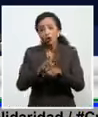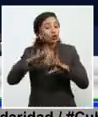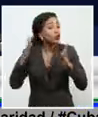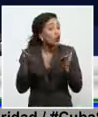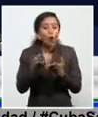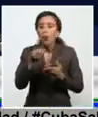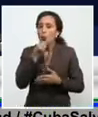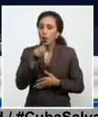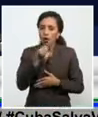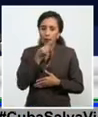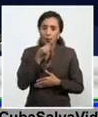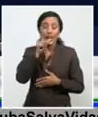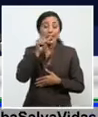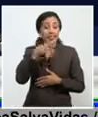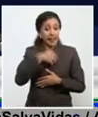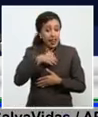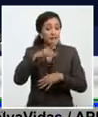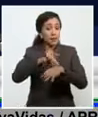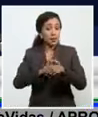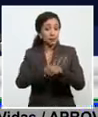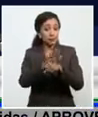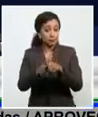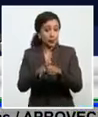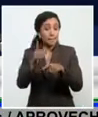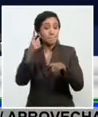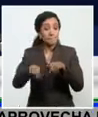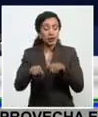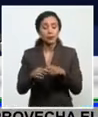podemos cogerla. Lo que pasa es que en las